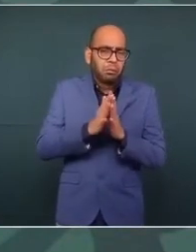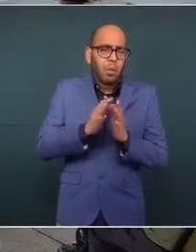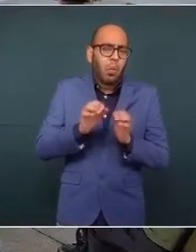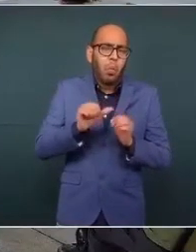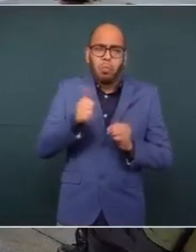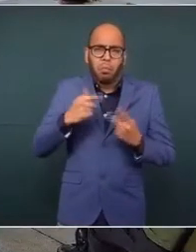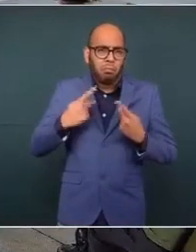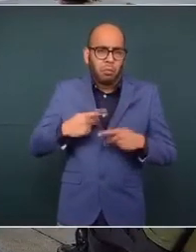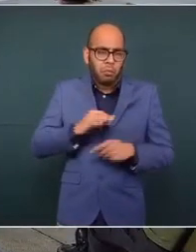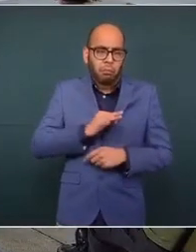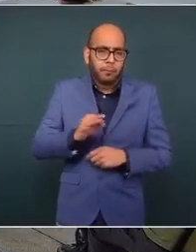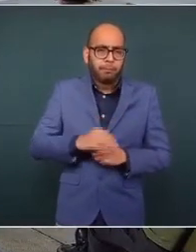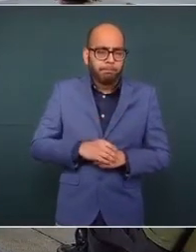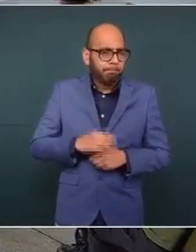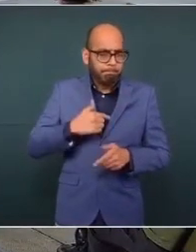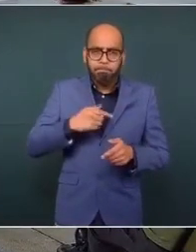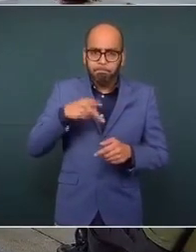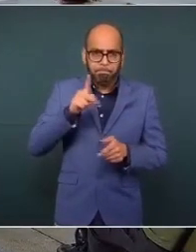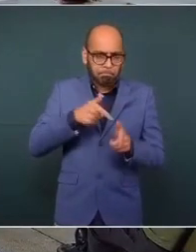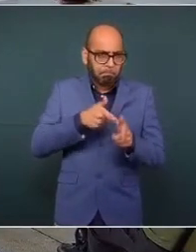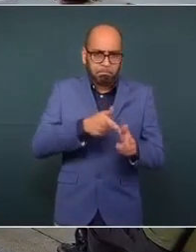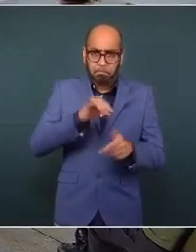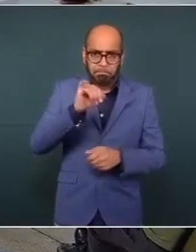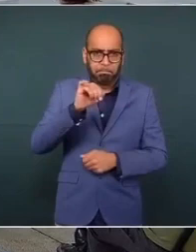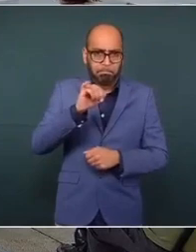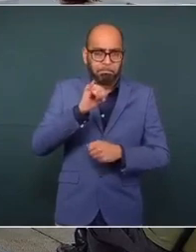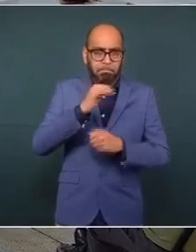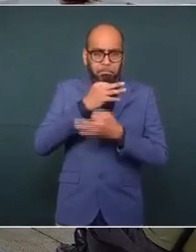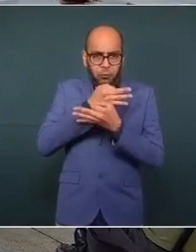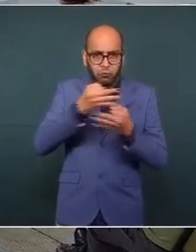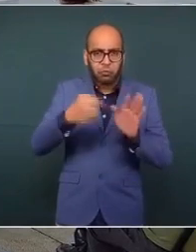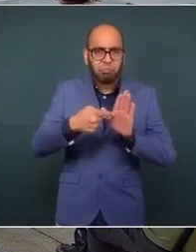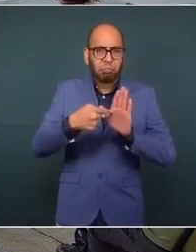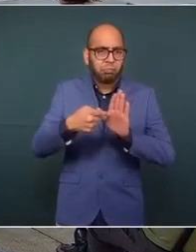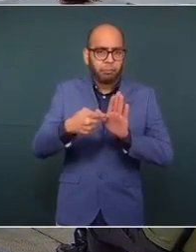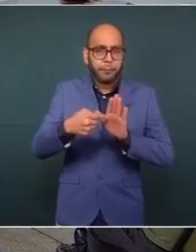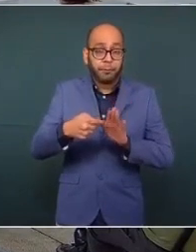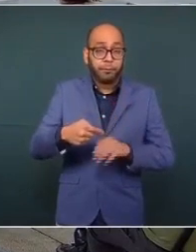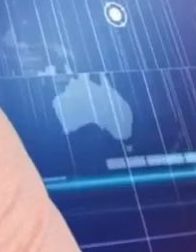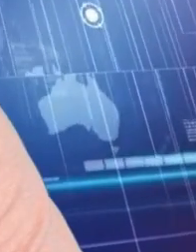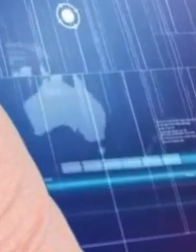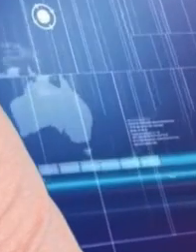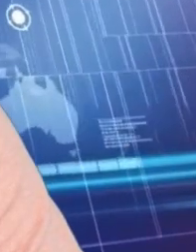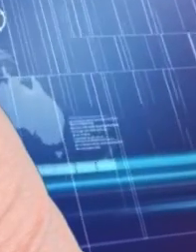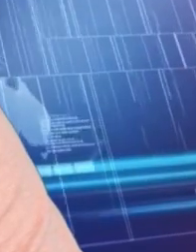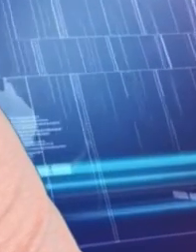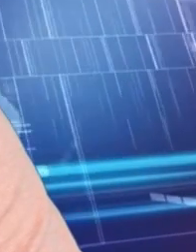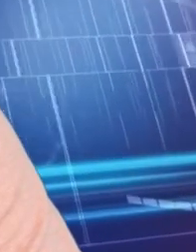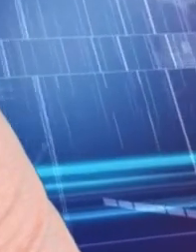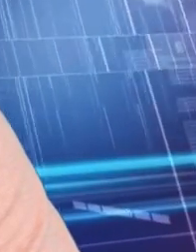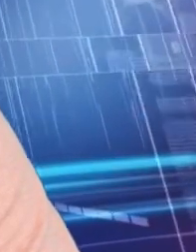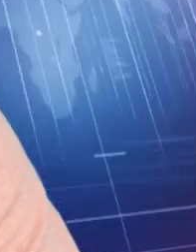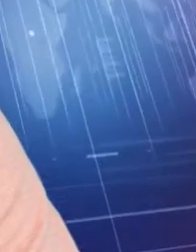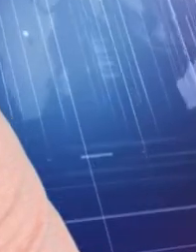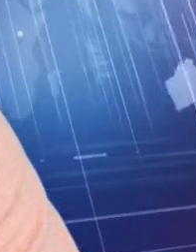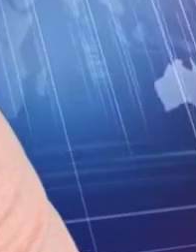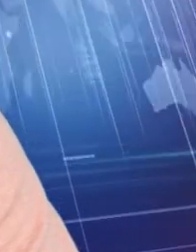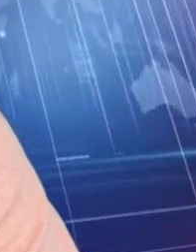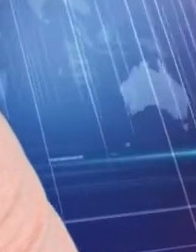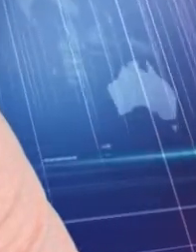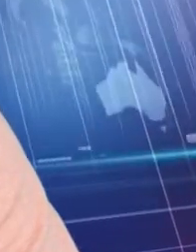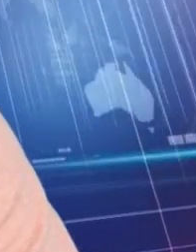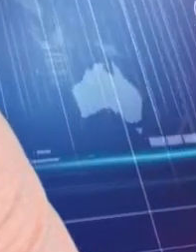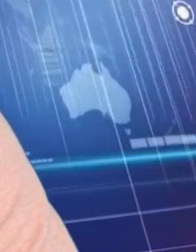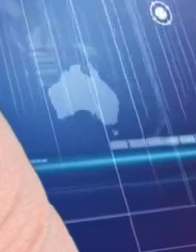seguir informando. Entonces, no estoy solo. Hoy en la mañanera que se celebró en